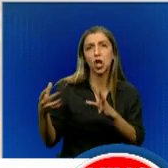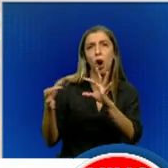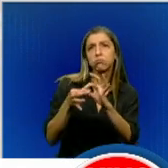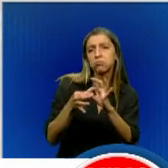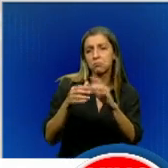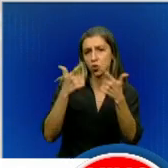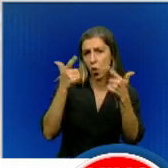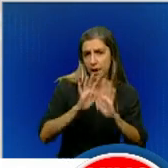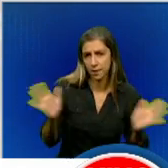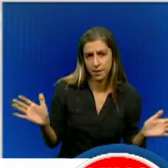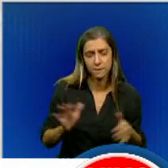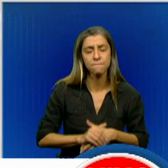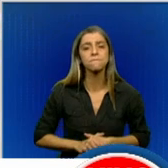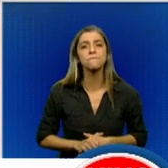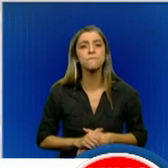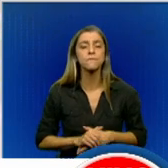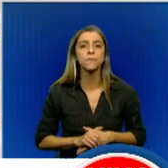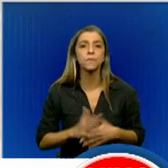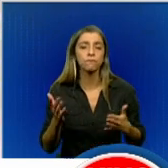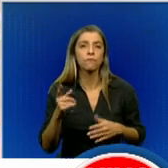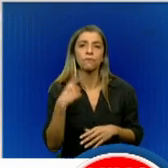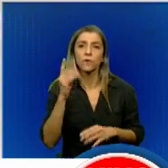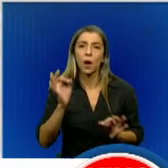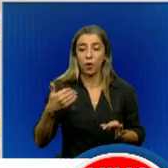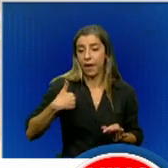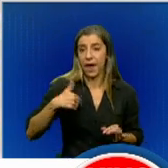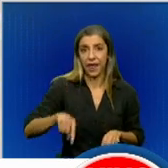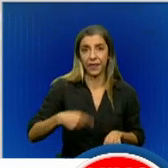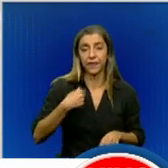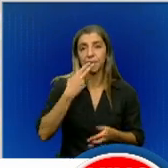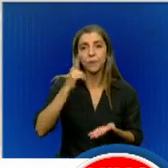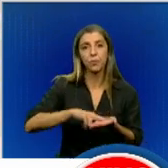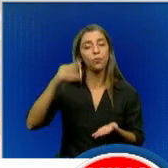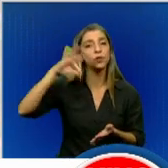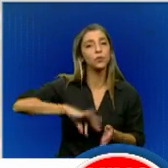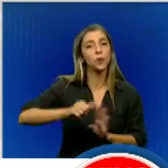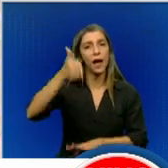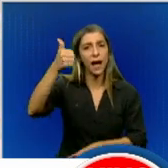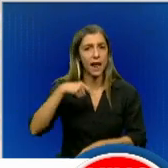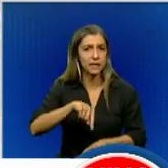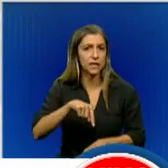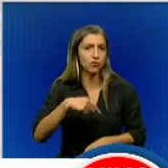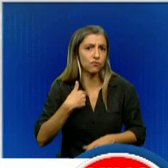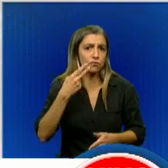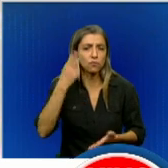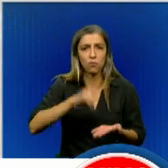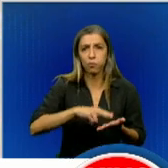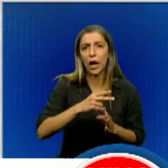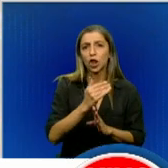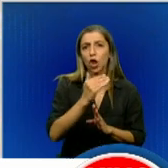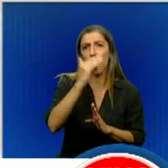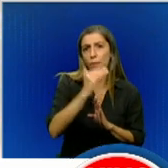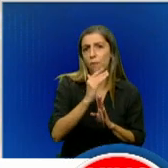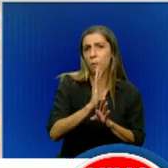como consecuencia de esto la argentina tiene en el impuesto a las ganancias un nivel de participación mucho más bajo que los países de igual